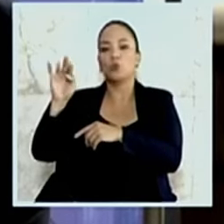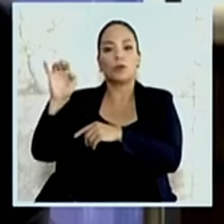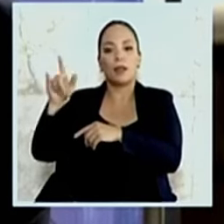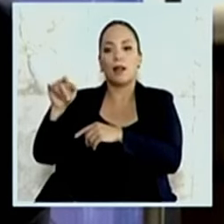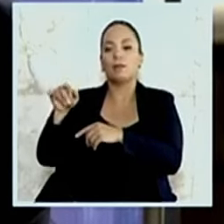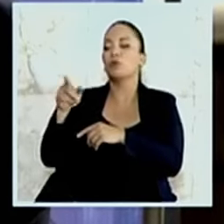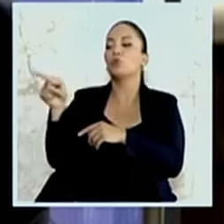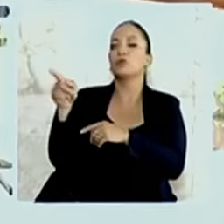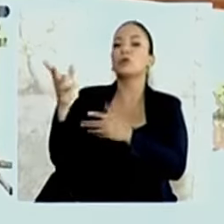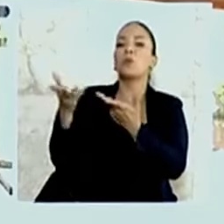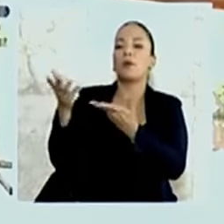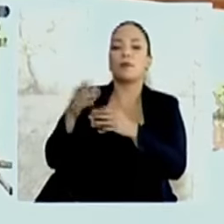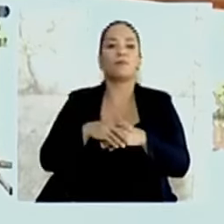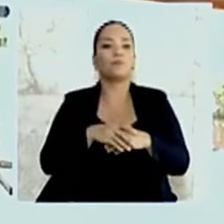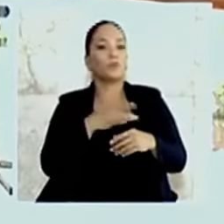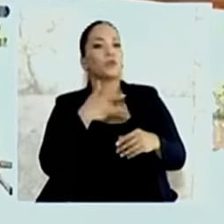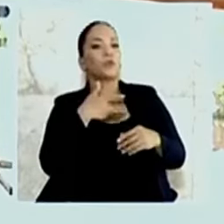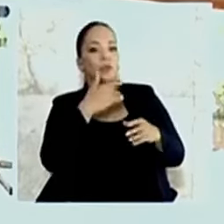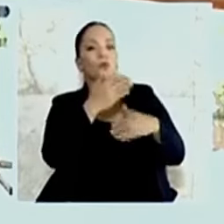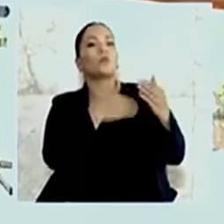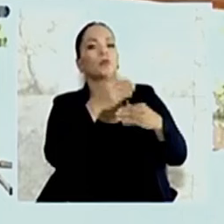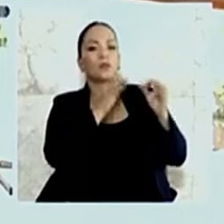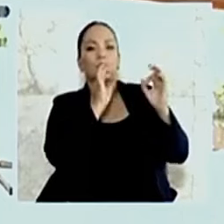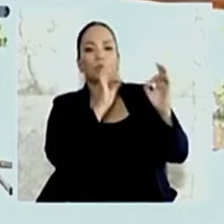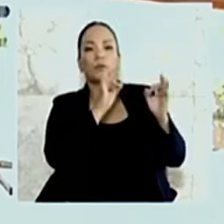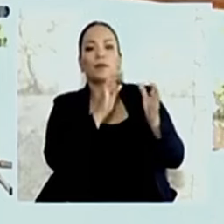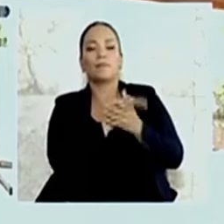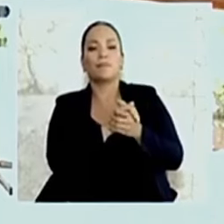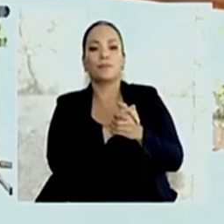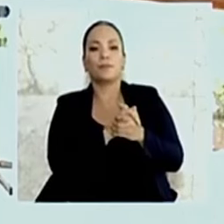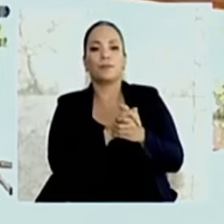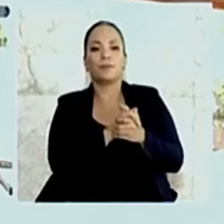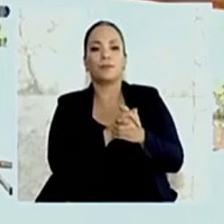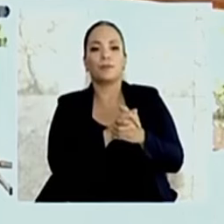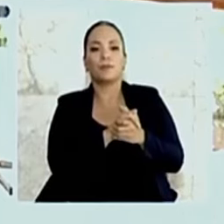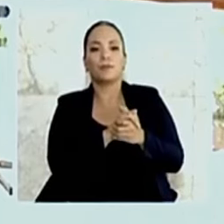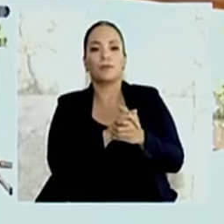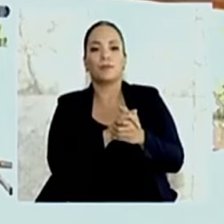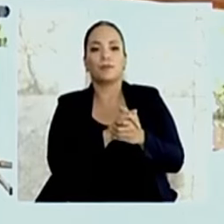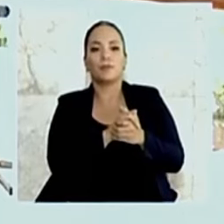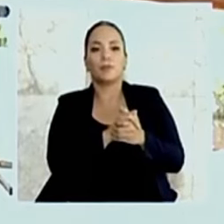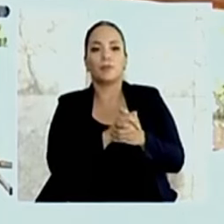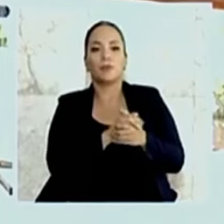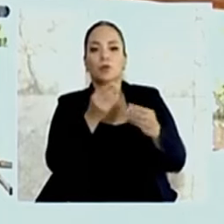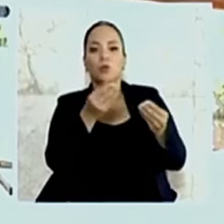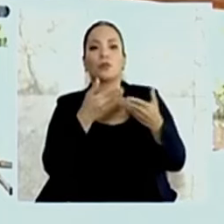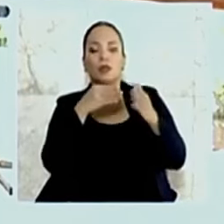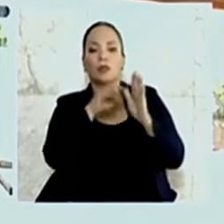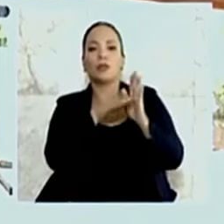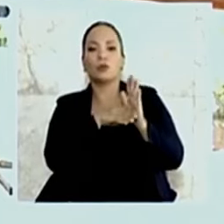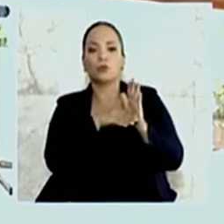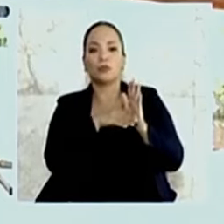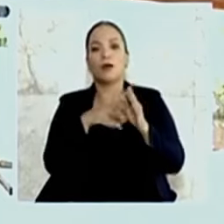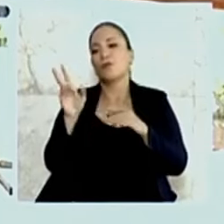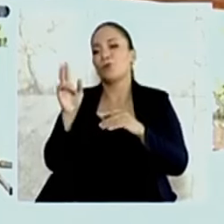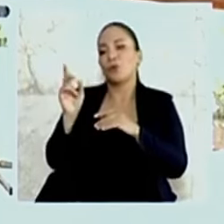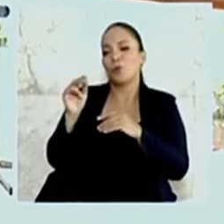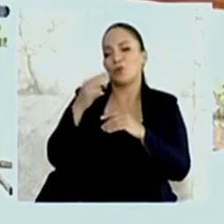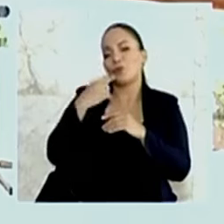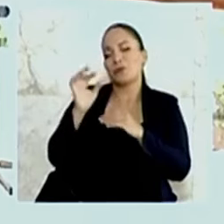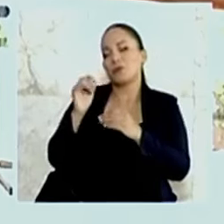la mitad de las escuelas que el ICE se está encargando y que no es Fonatel ni Sutel? ¿Cómo van las de ustedes dos? Yo